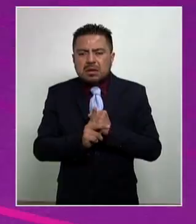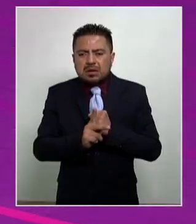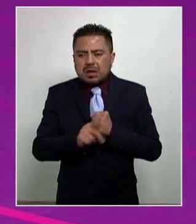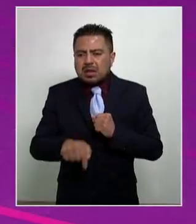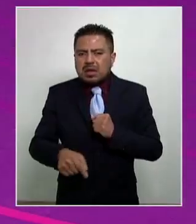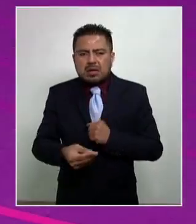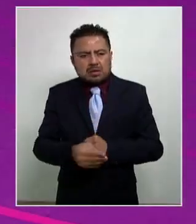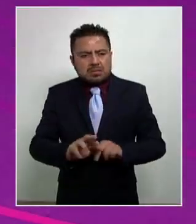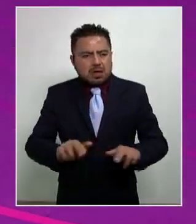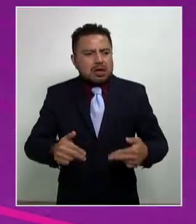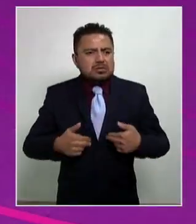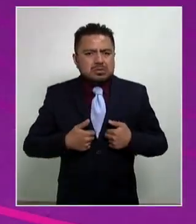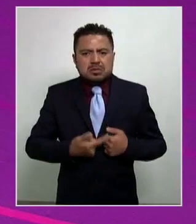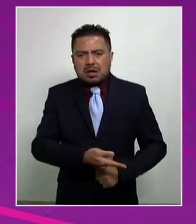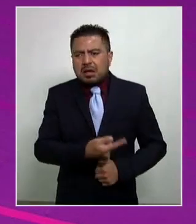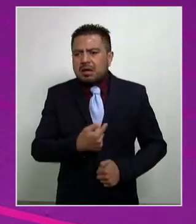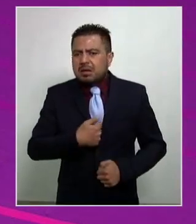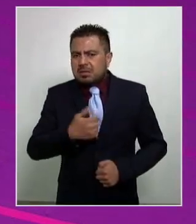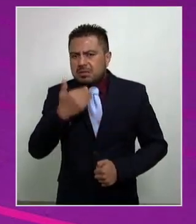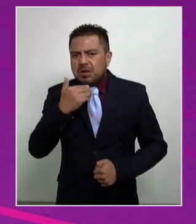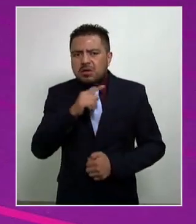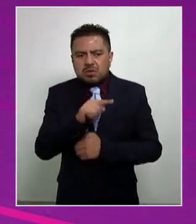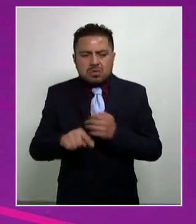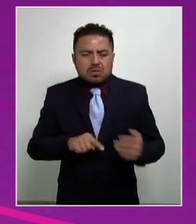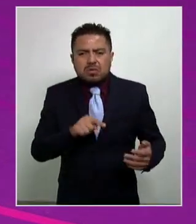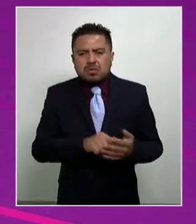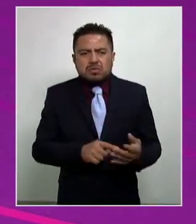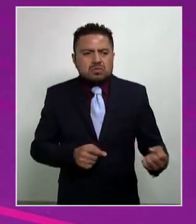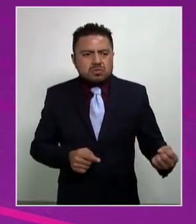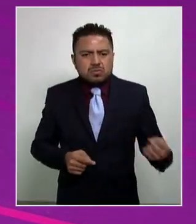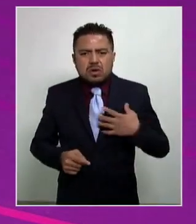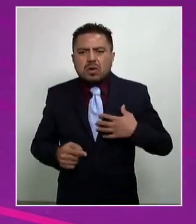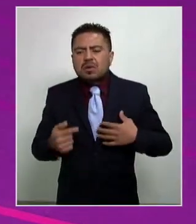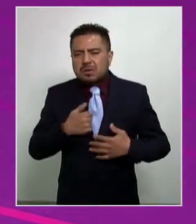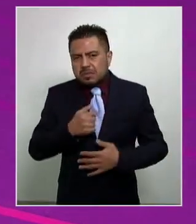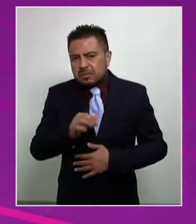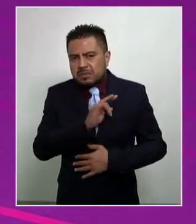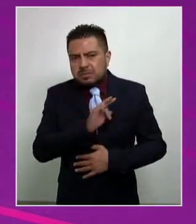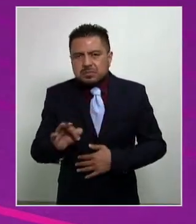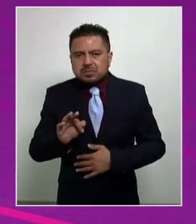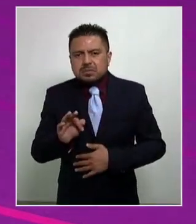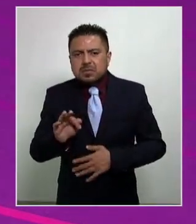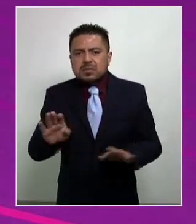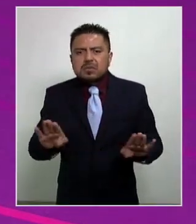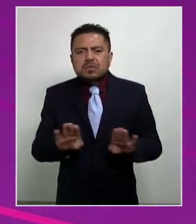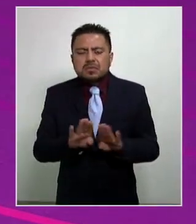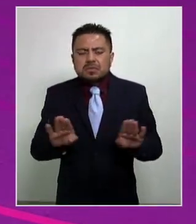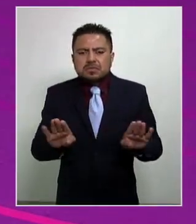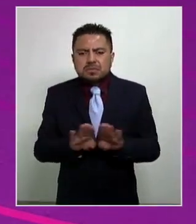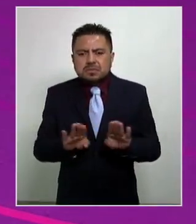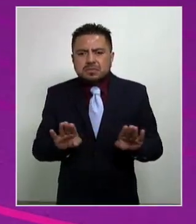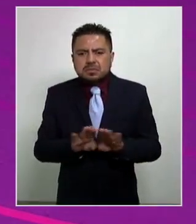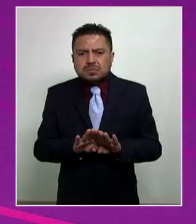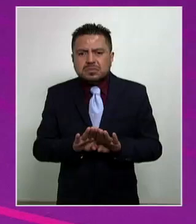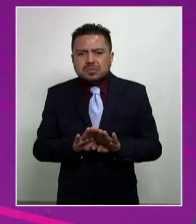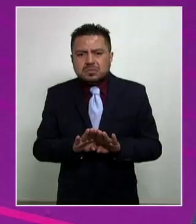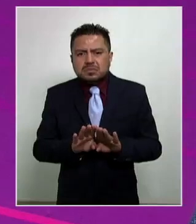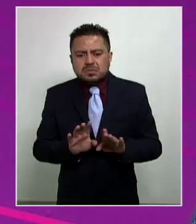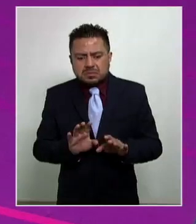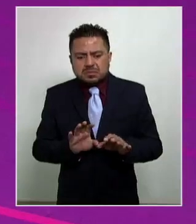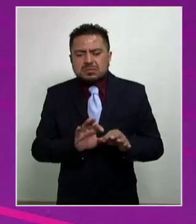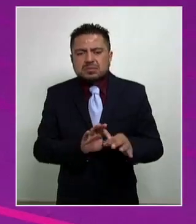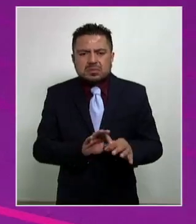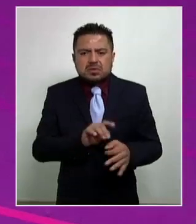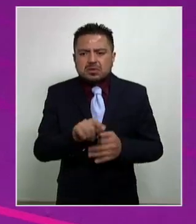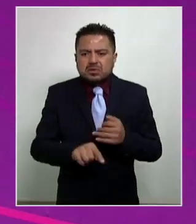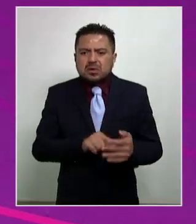ha recibido, que me ha dado un espacio en el cual he podido como tejer relaciones